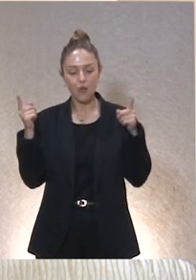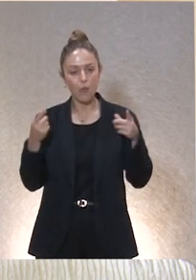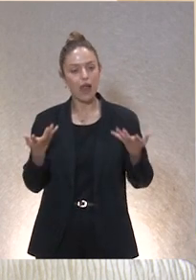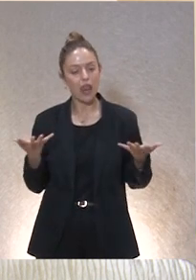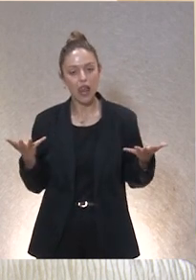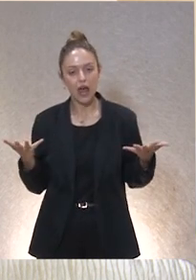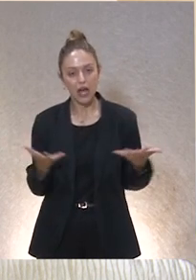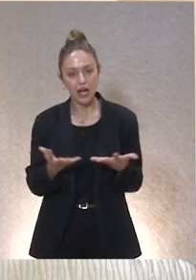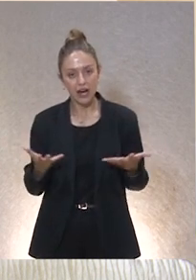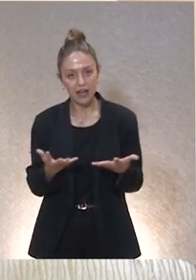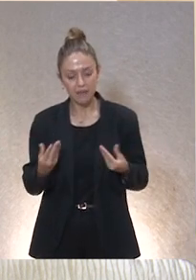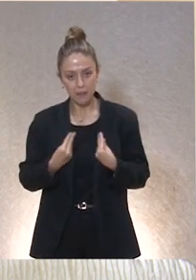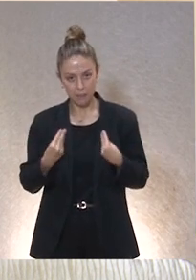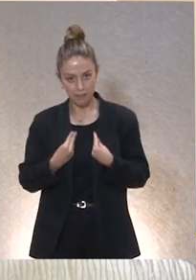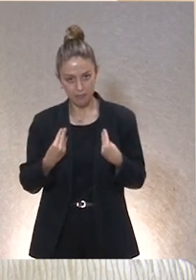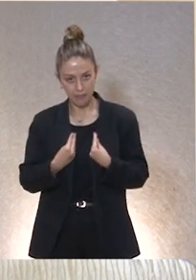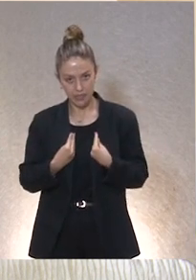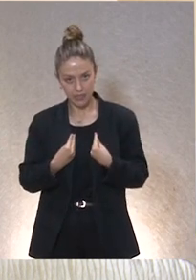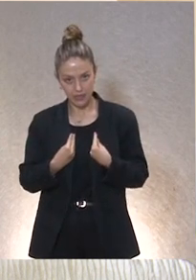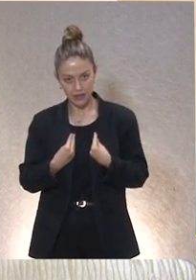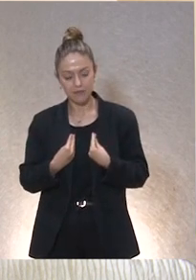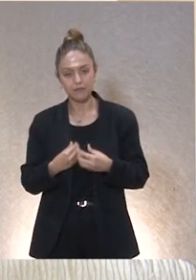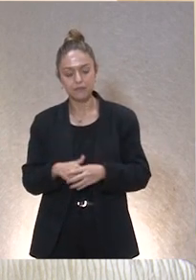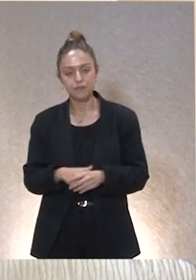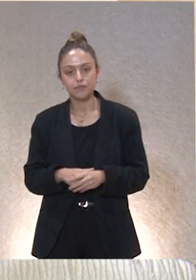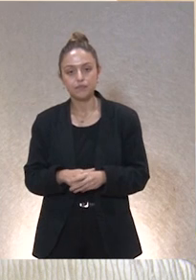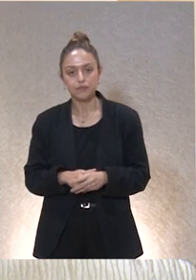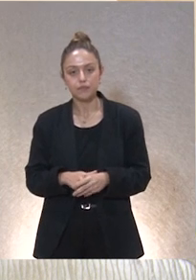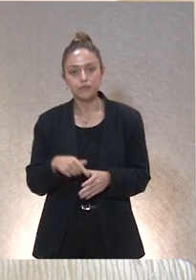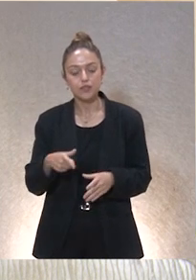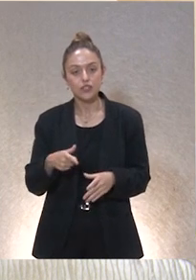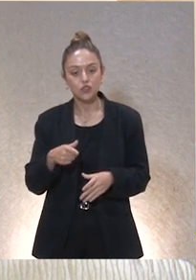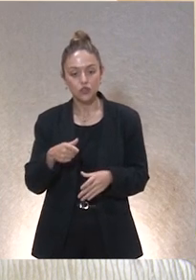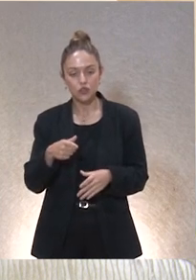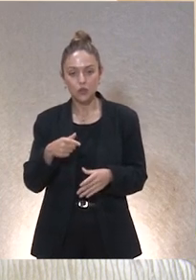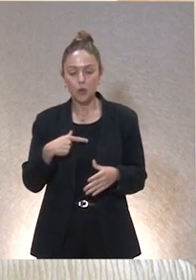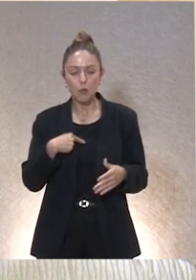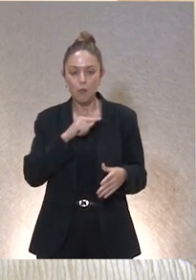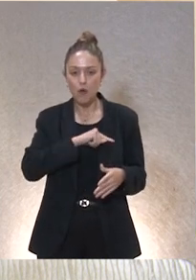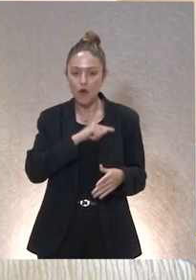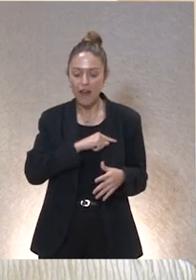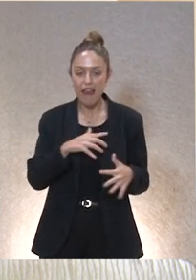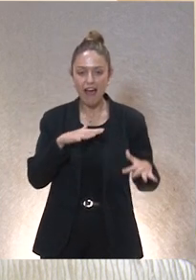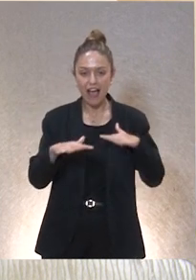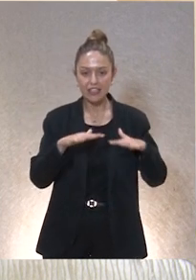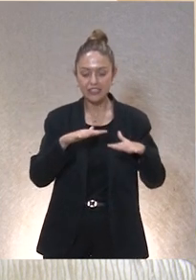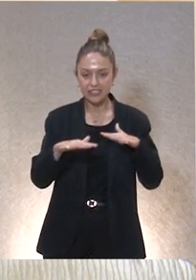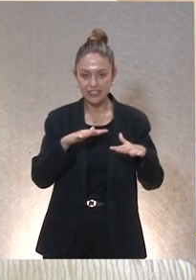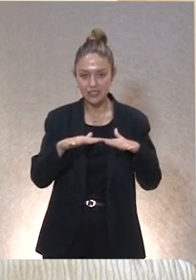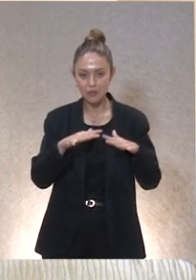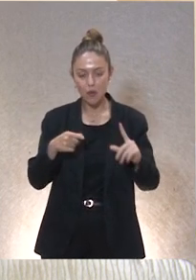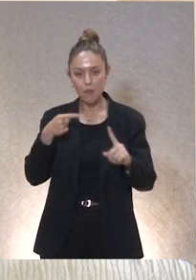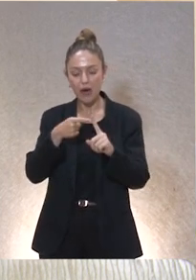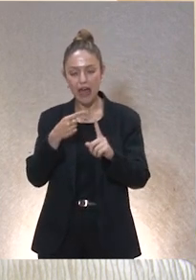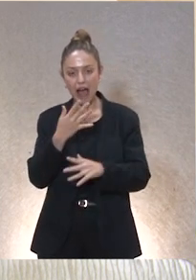que acompañaran sus vidas considerándolas eh sujeto moral activo no mero receptor de la acción